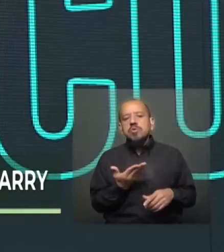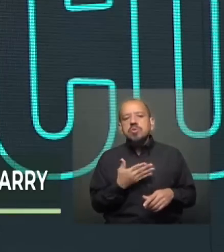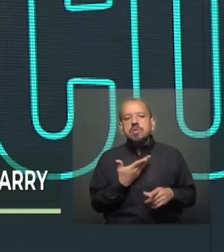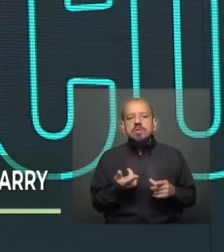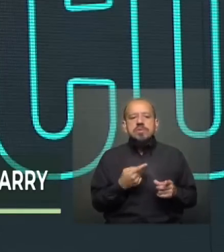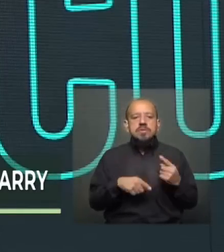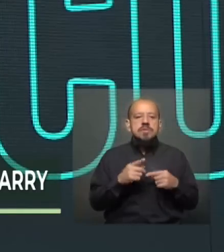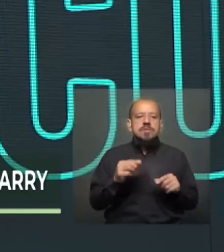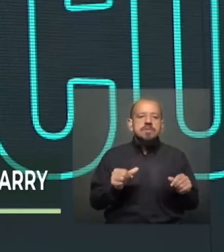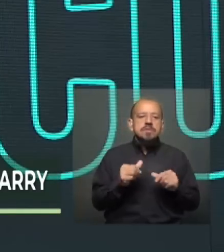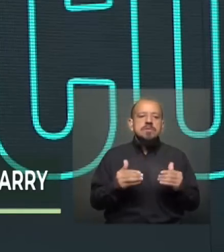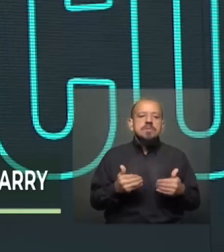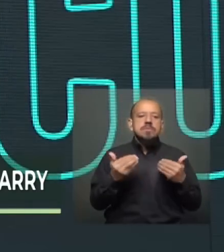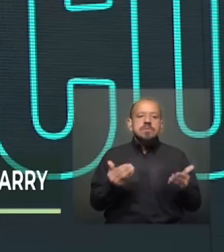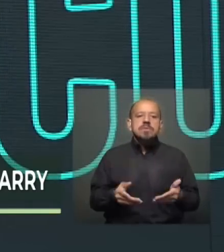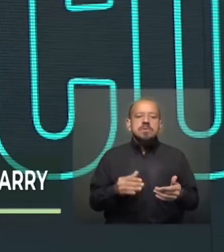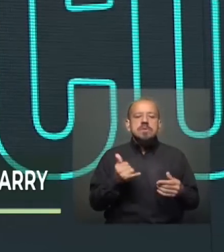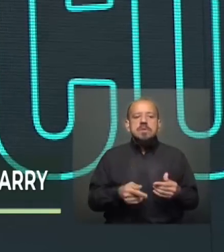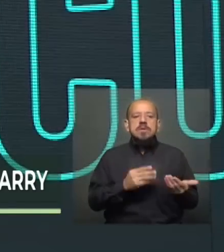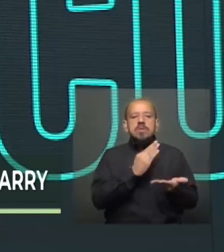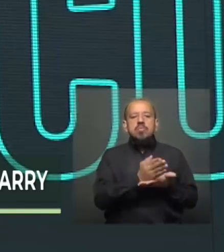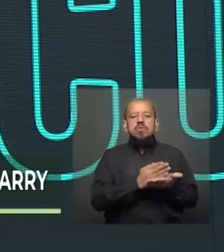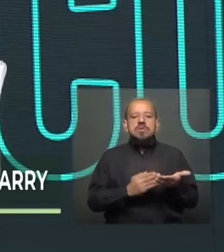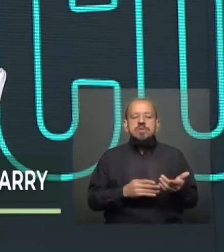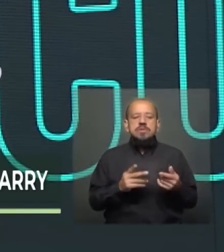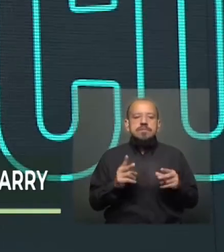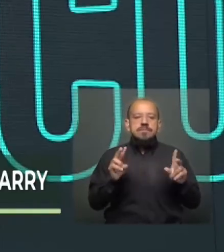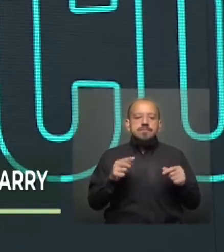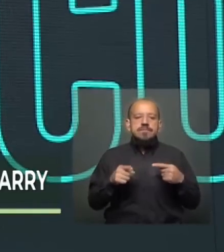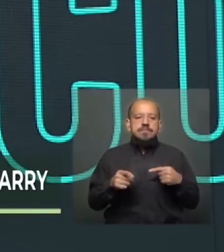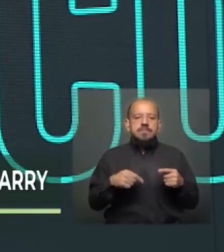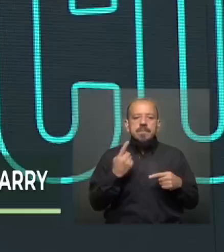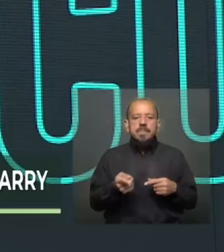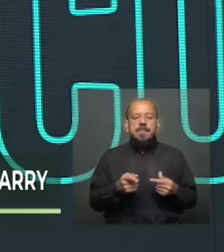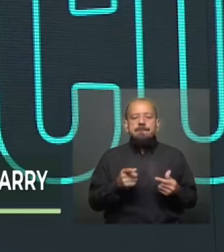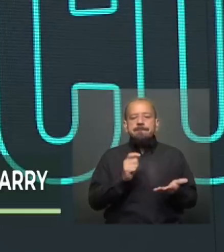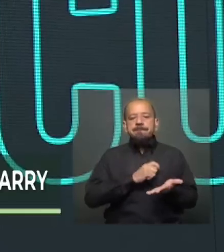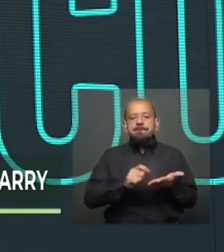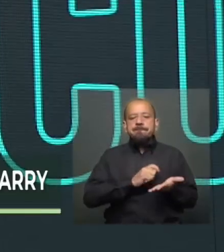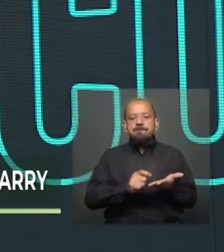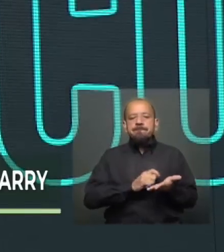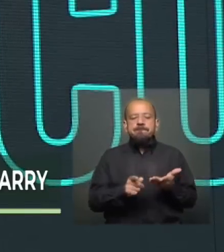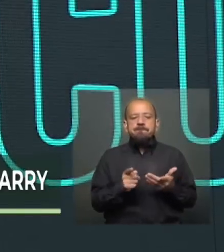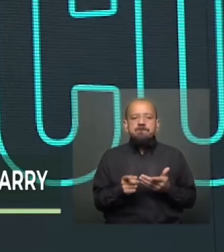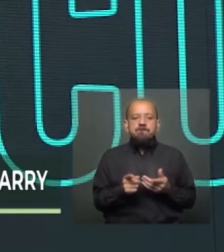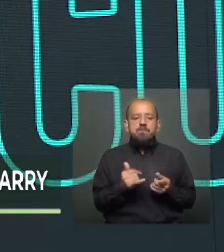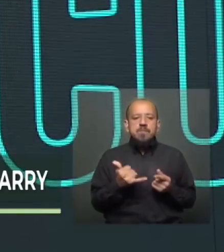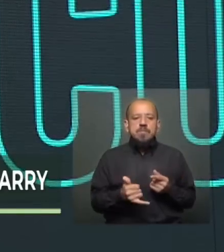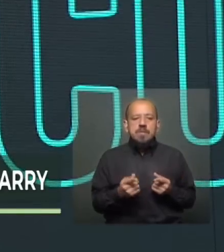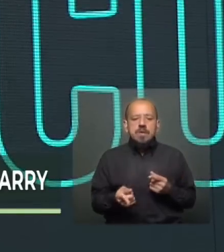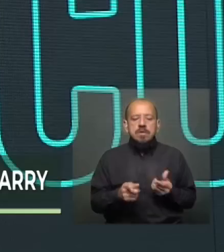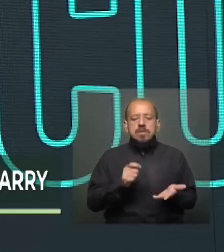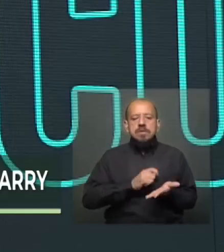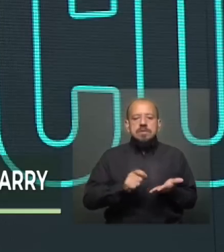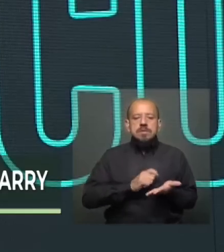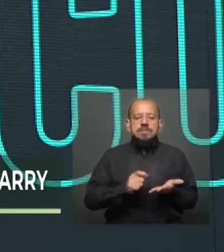ficciones que se van a estrenar dentro de poco tiene poesía tiene textos inéditos de otros autores y tiene una una cantidad de autores